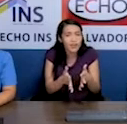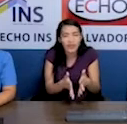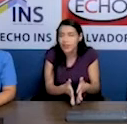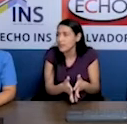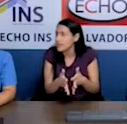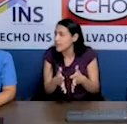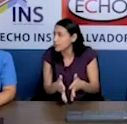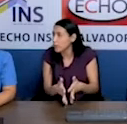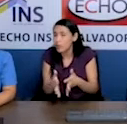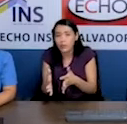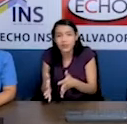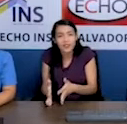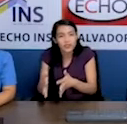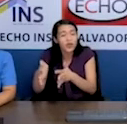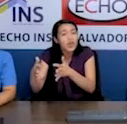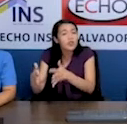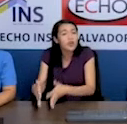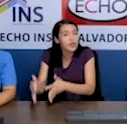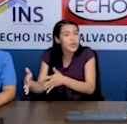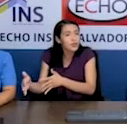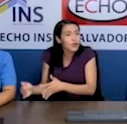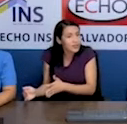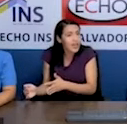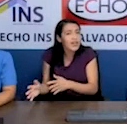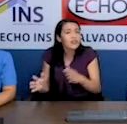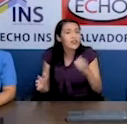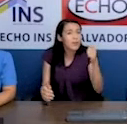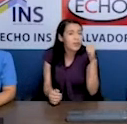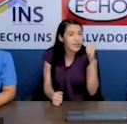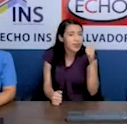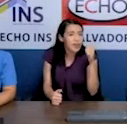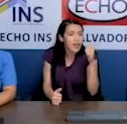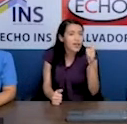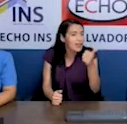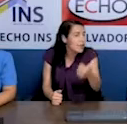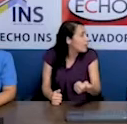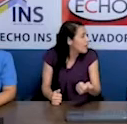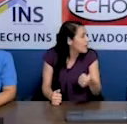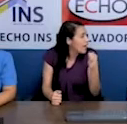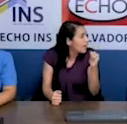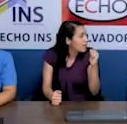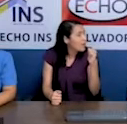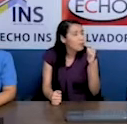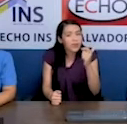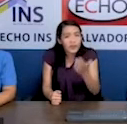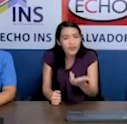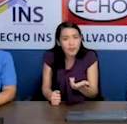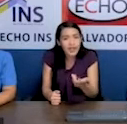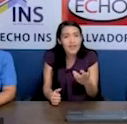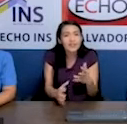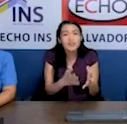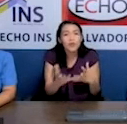nitrógeno ureico, creatinina, sodio, potasio, cloro y glucosa, yo ya puedo determinar la osmolaridad,